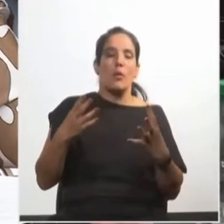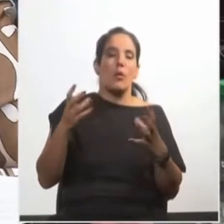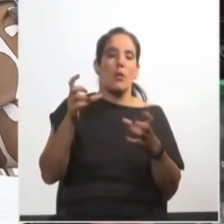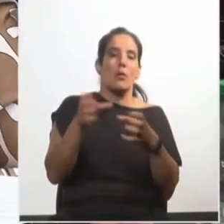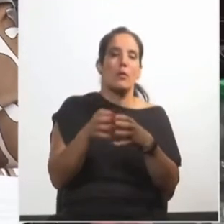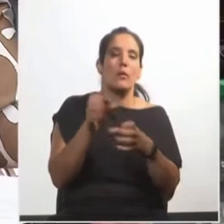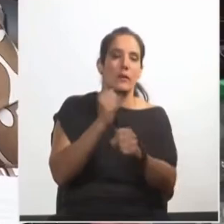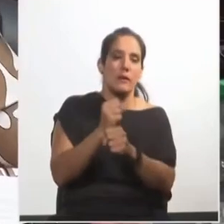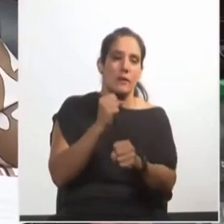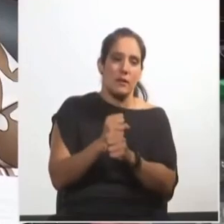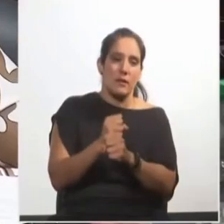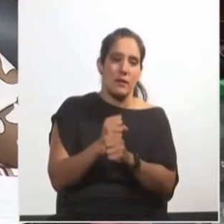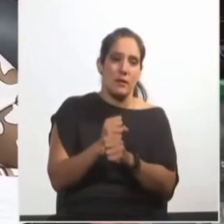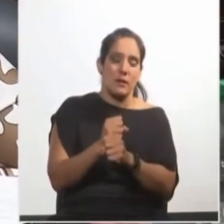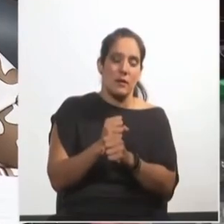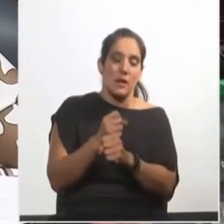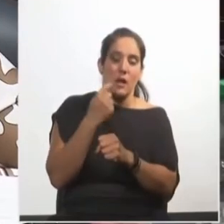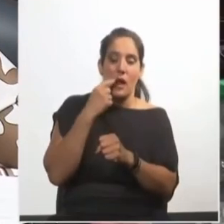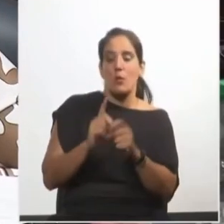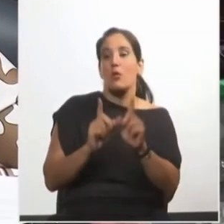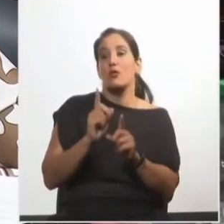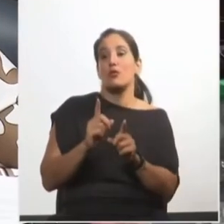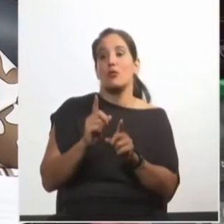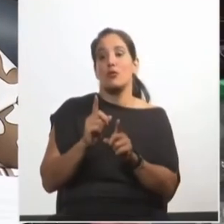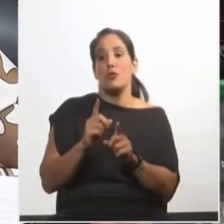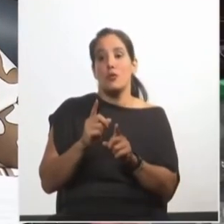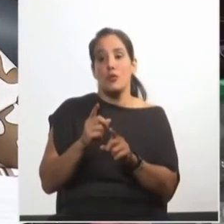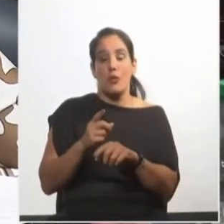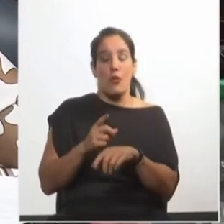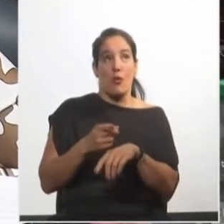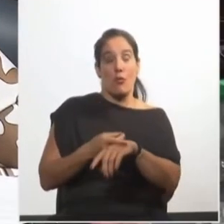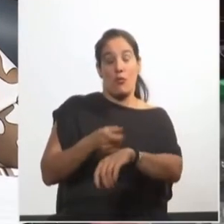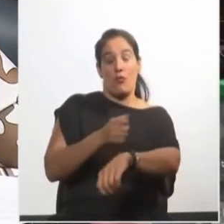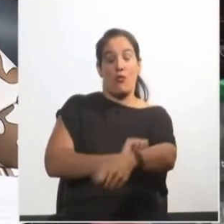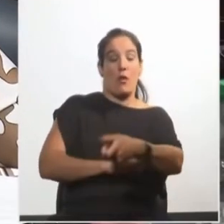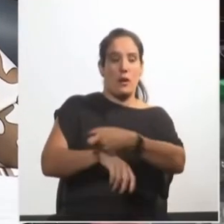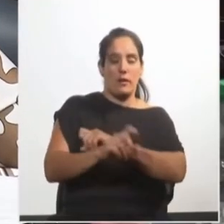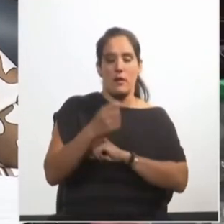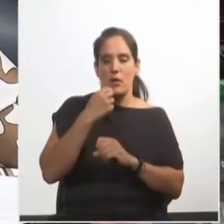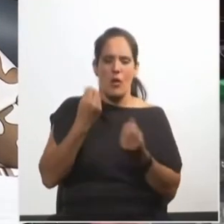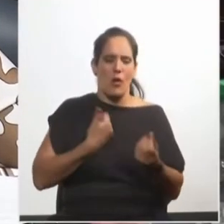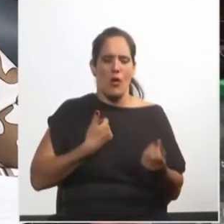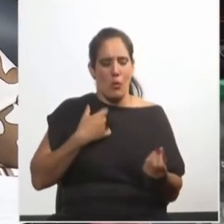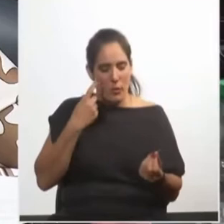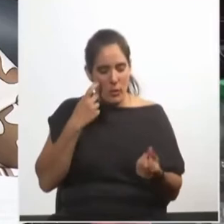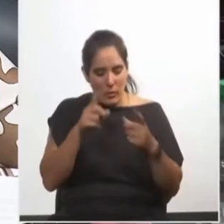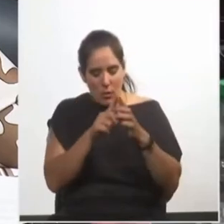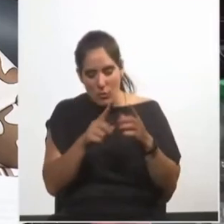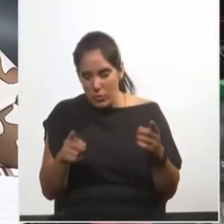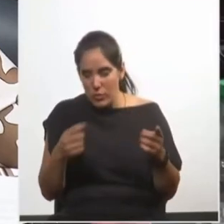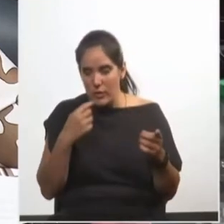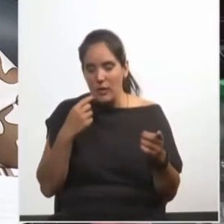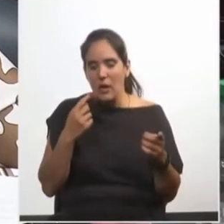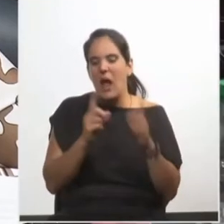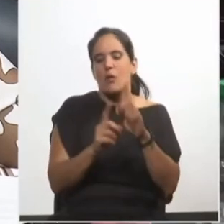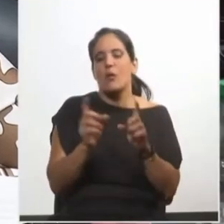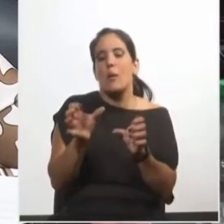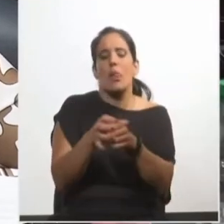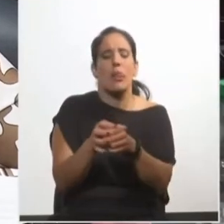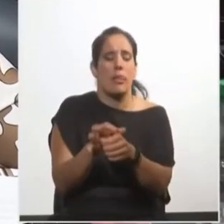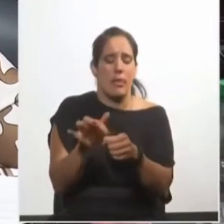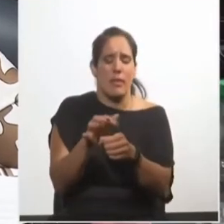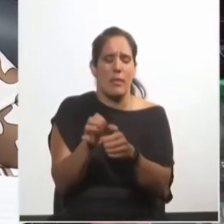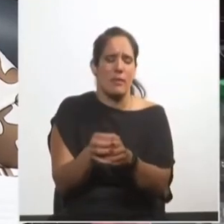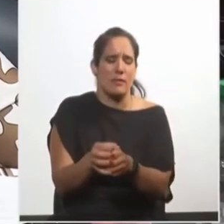trabajo particularmente exigentes. Se trata de una excepción de muy restringido alcance y muy discrecional.